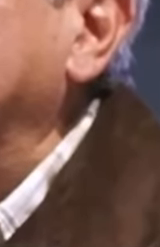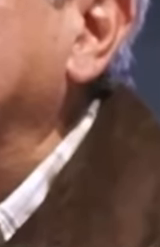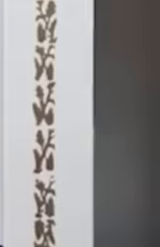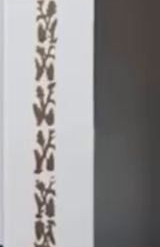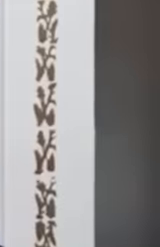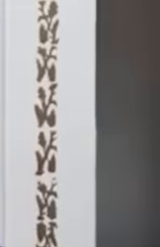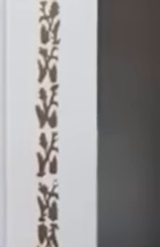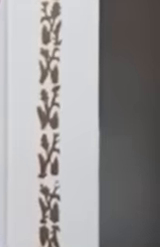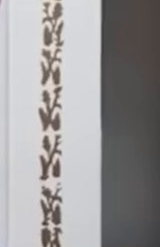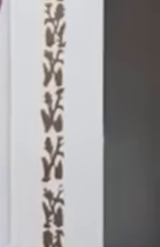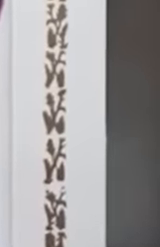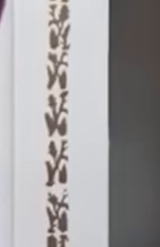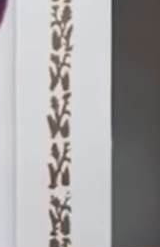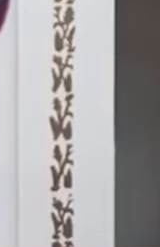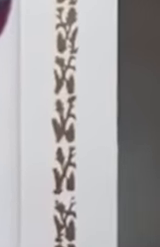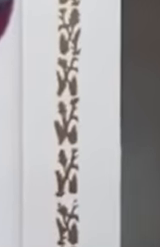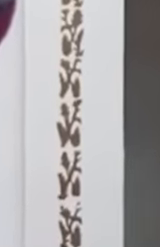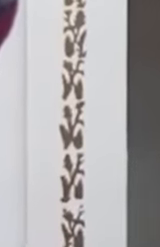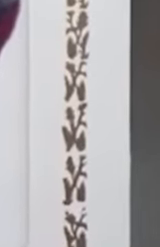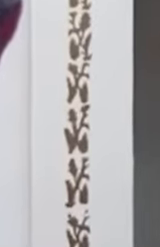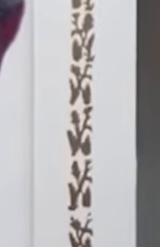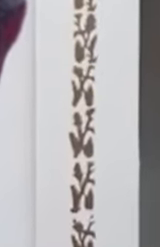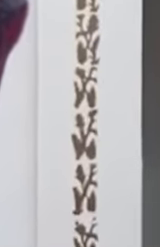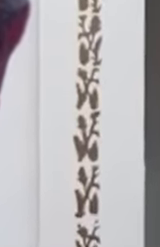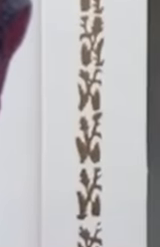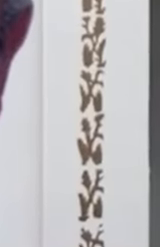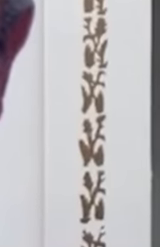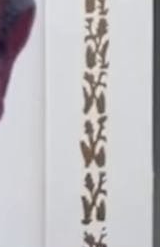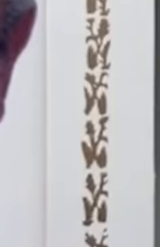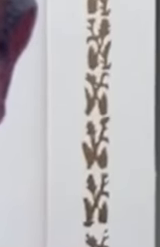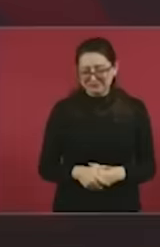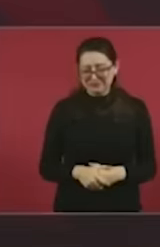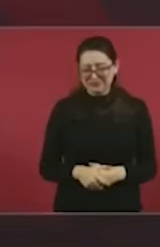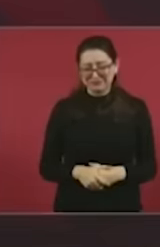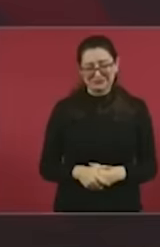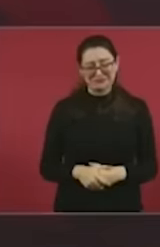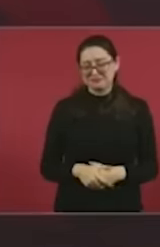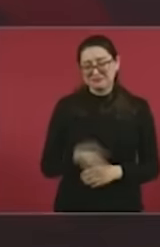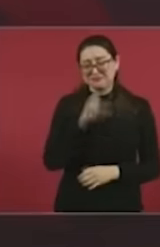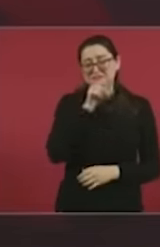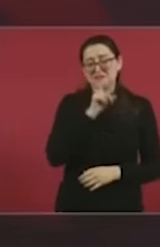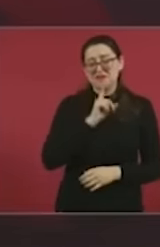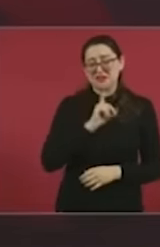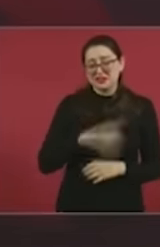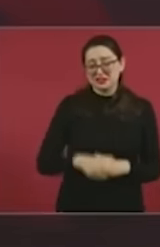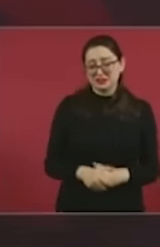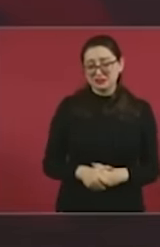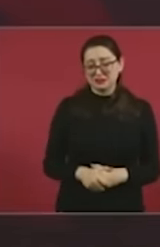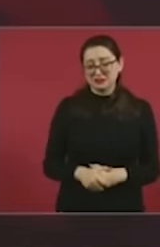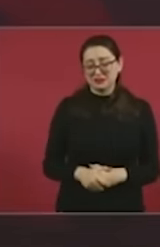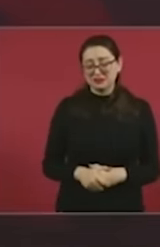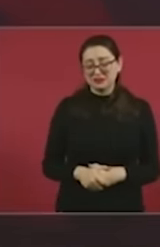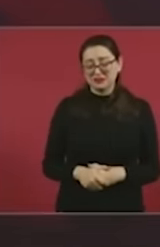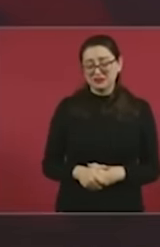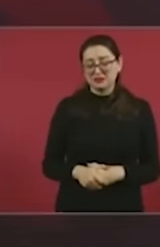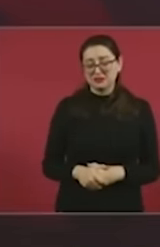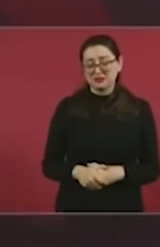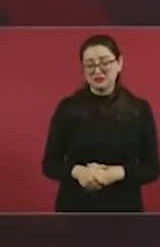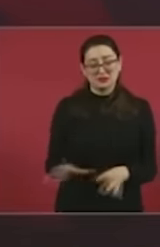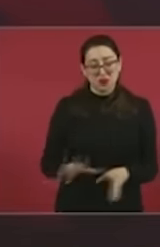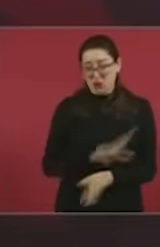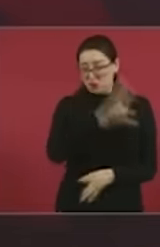estuviera involucrado Fueran dicho yo voy a hablar con el presidente Para que vaya resolviendo